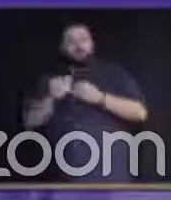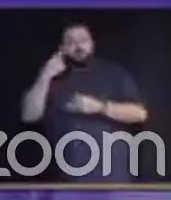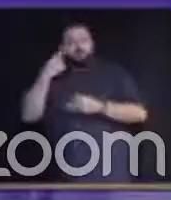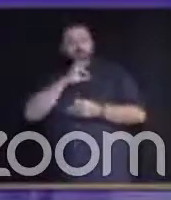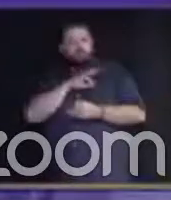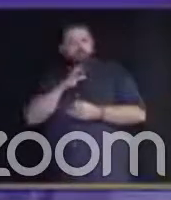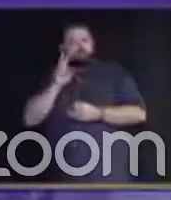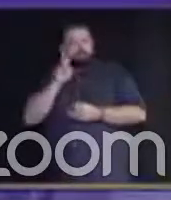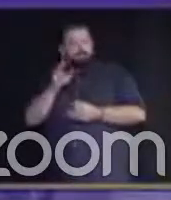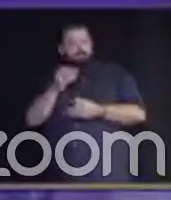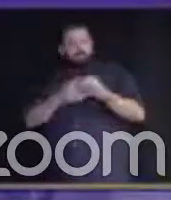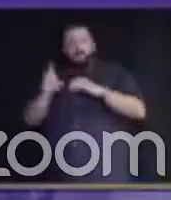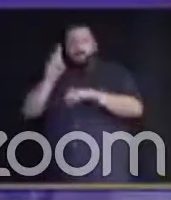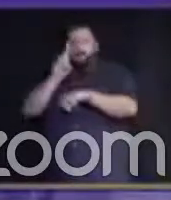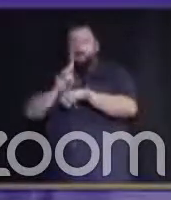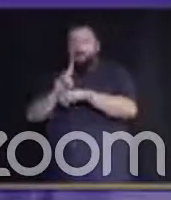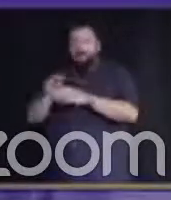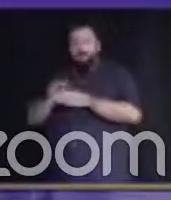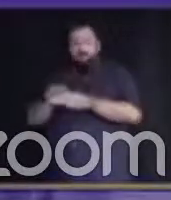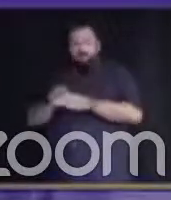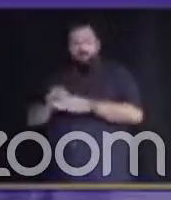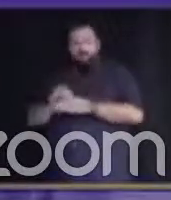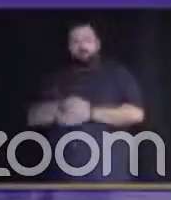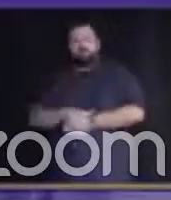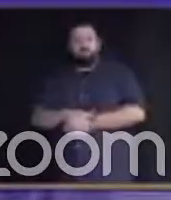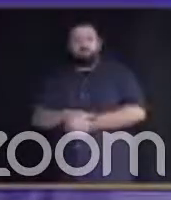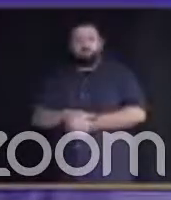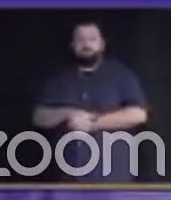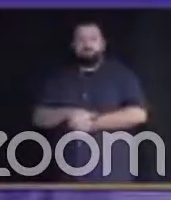plataforma para poder ver el día morado, ¿ok? ¿Qué más?